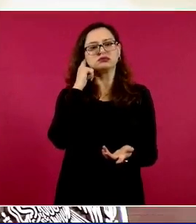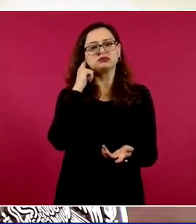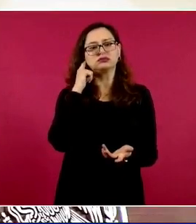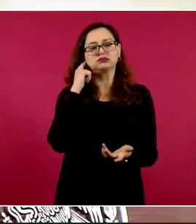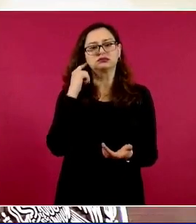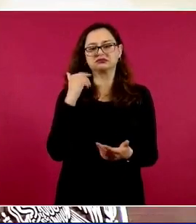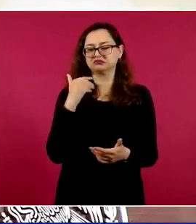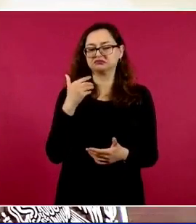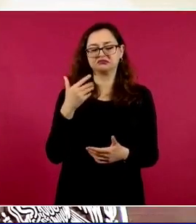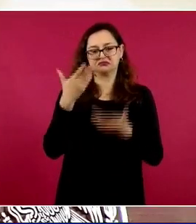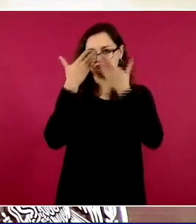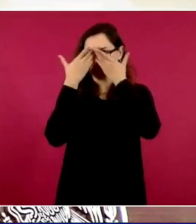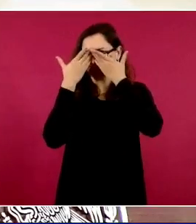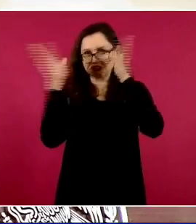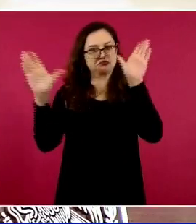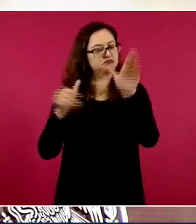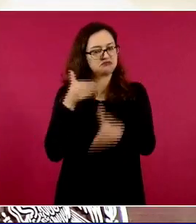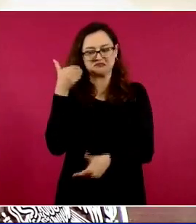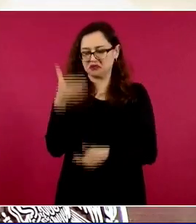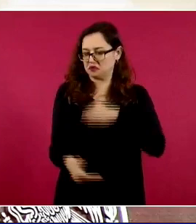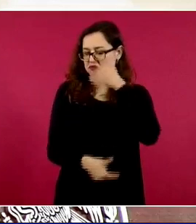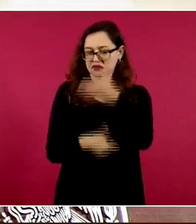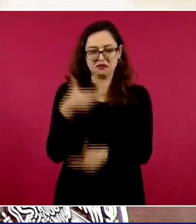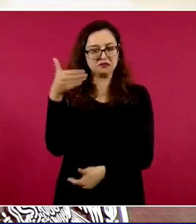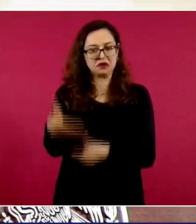muy progresista.